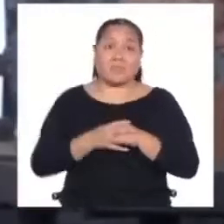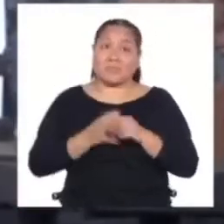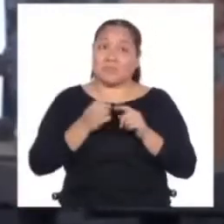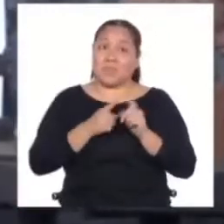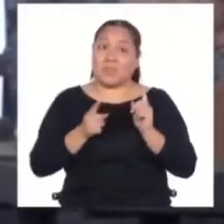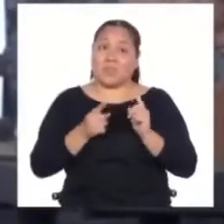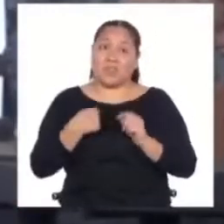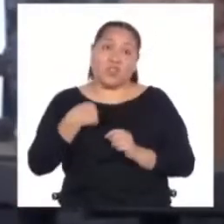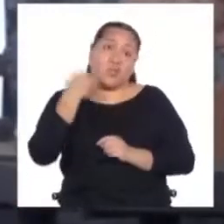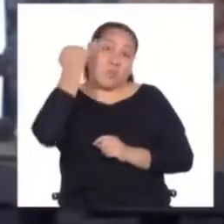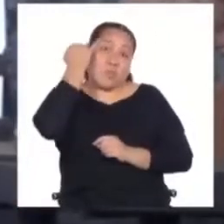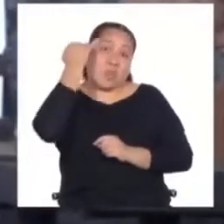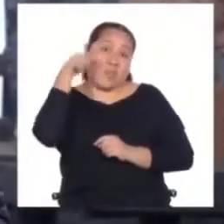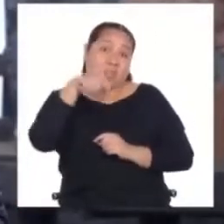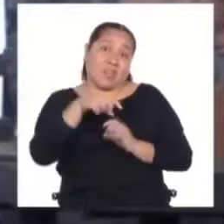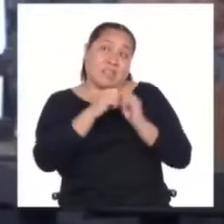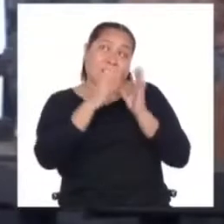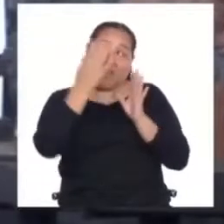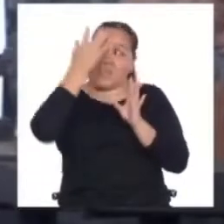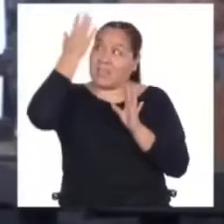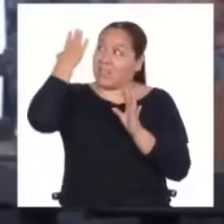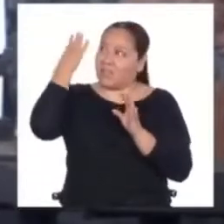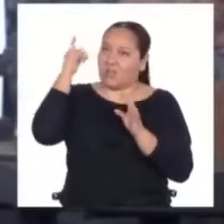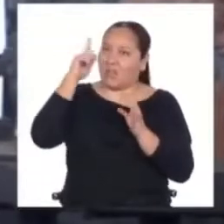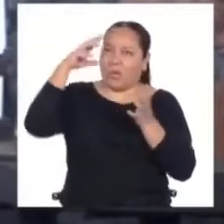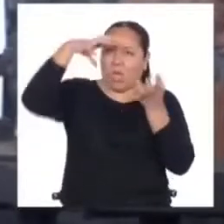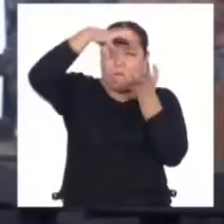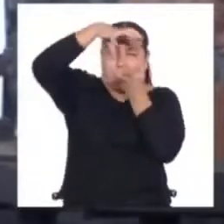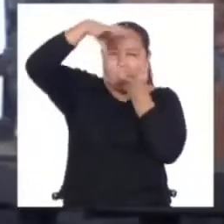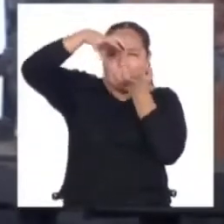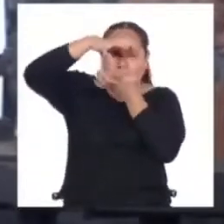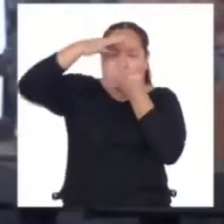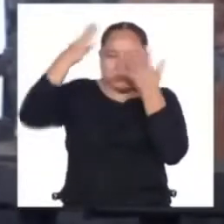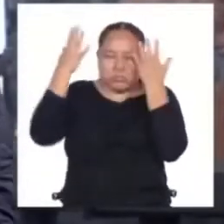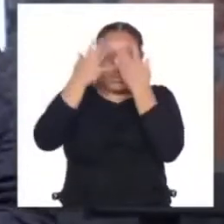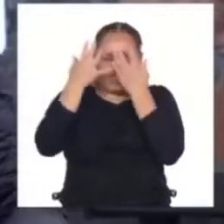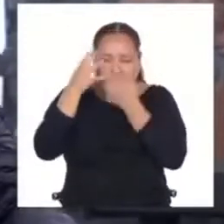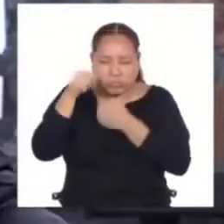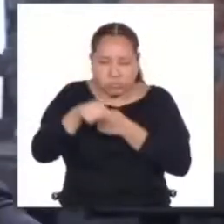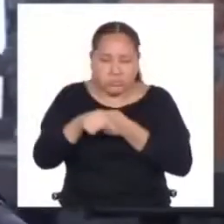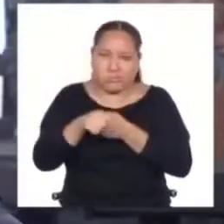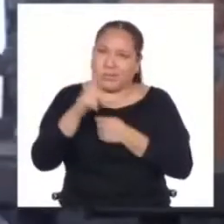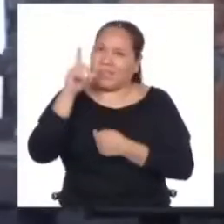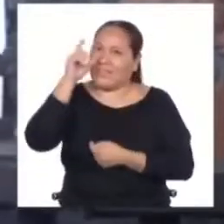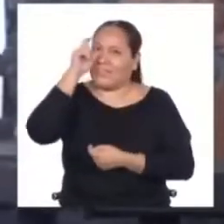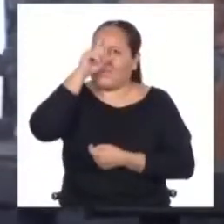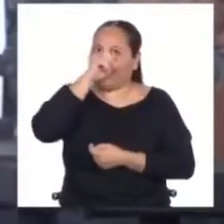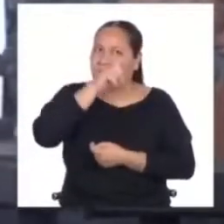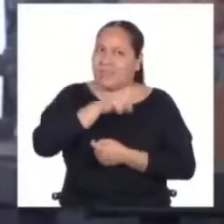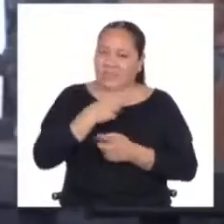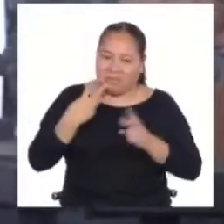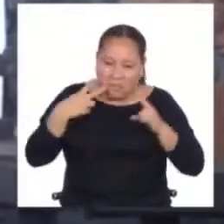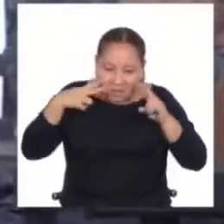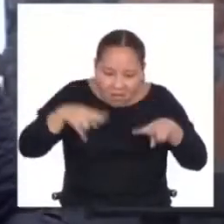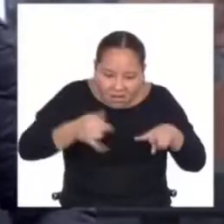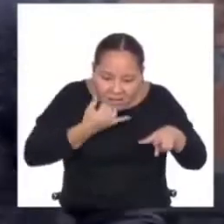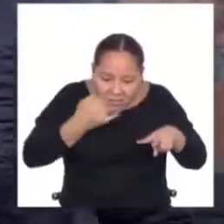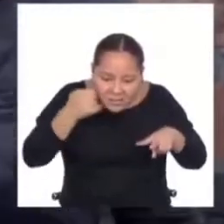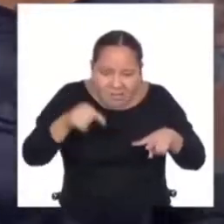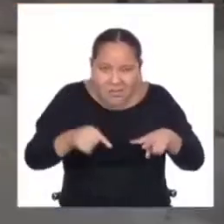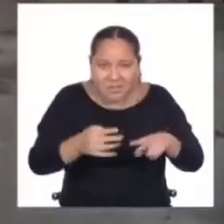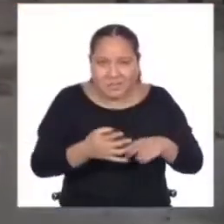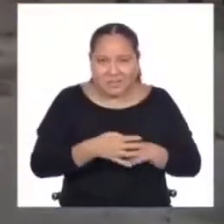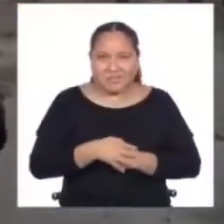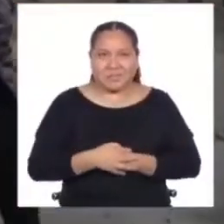Claro, yo supongo que ese día no había esta neblina, ¿no? Porque si no hubiera sido bien difícil observar lo que estaba